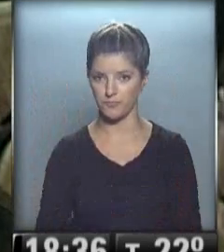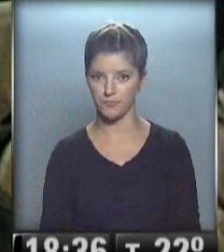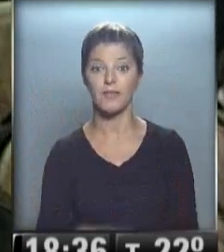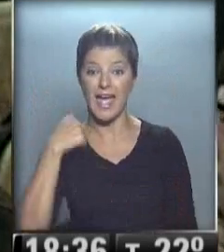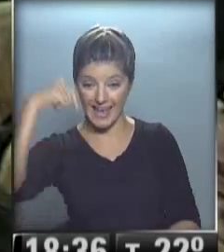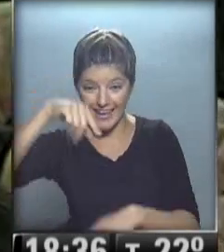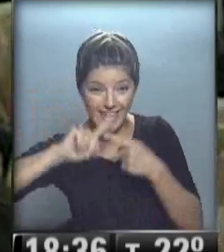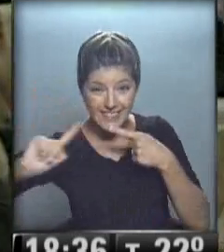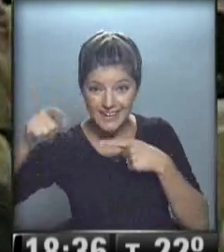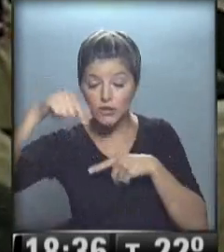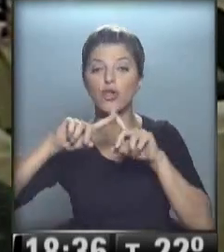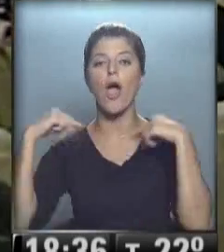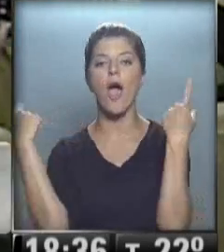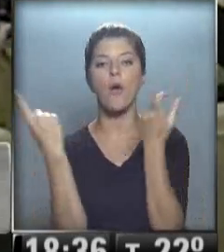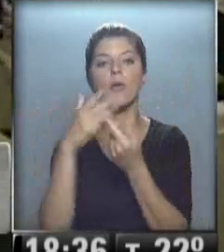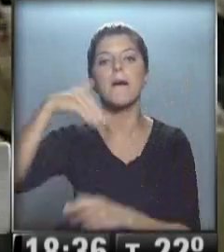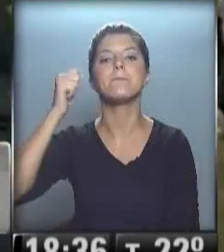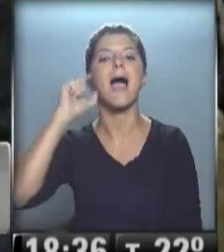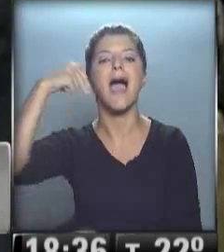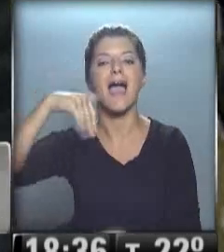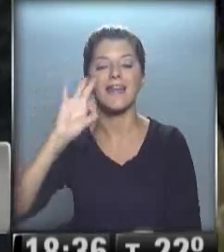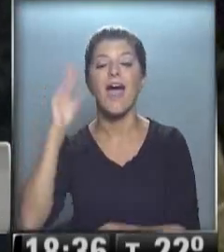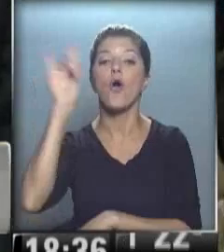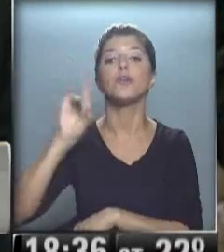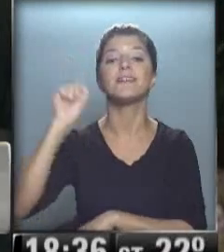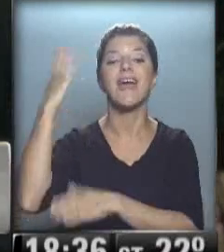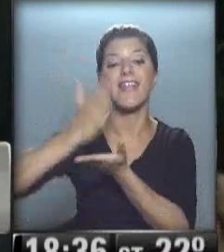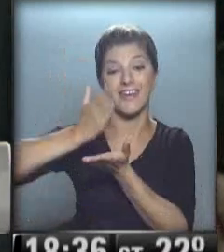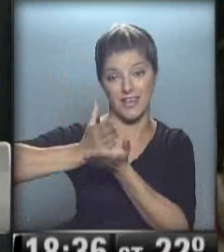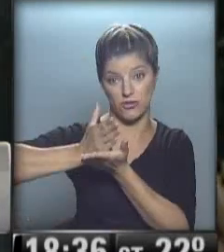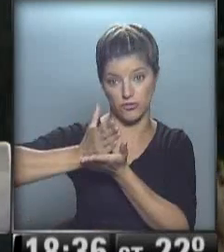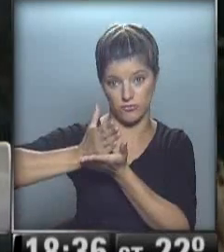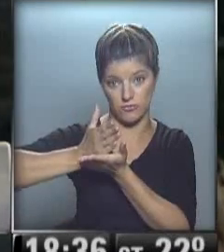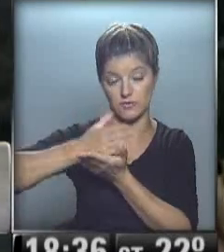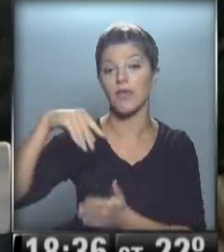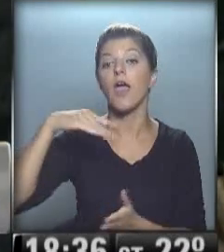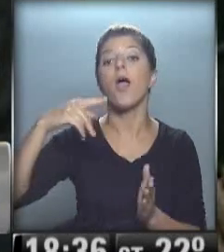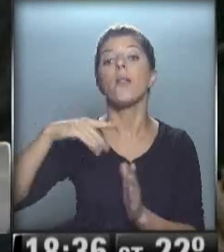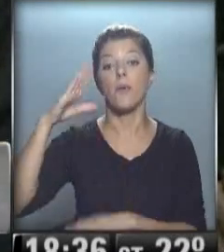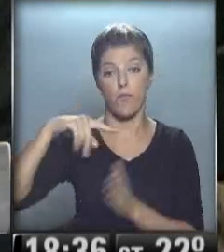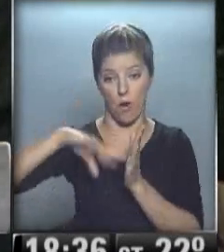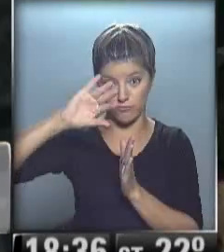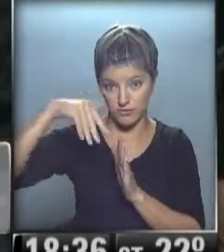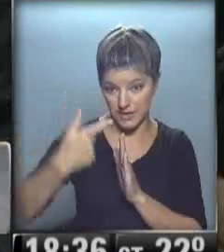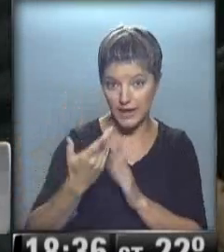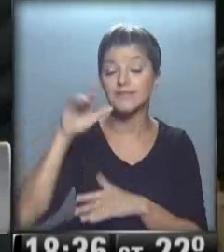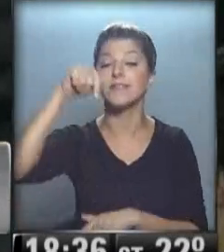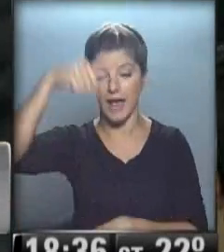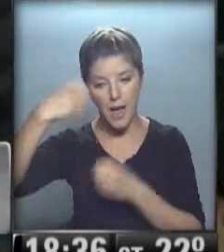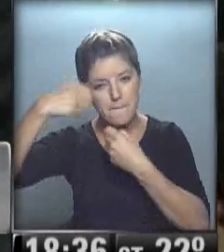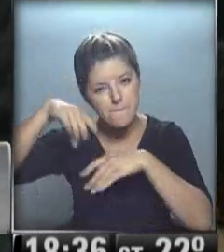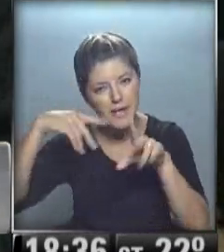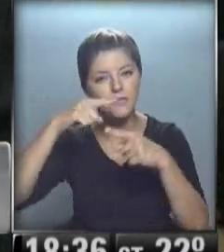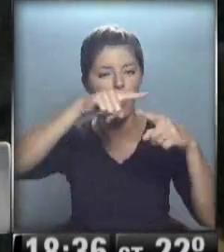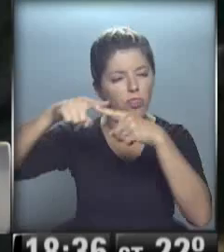en vivo en el Aula Magna de la Facultad de Derecho de la Universidad de Buenos Aires y aquí comienza la discusión, otra vez sometido